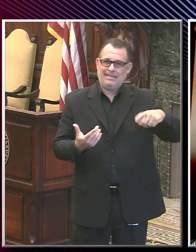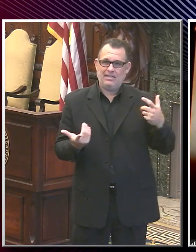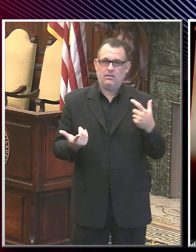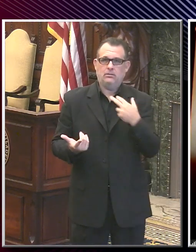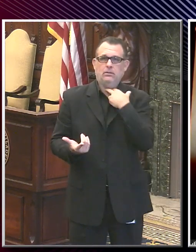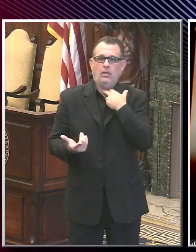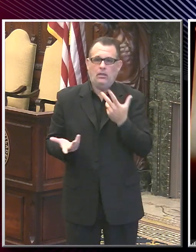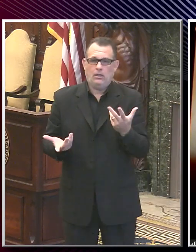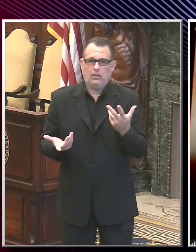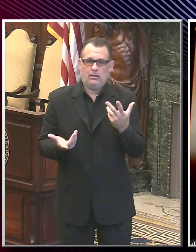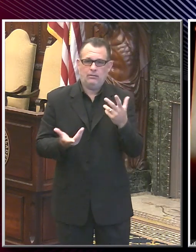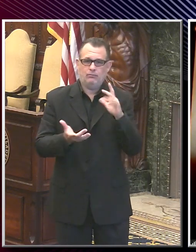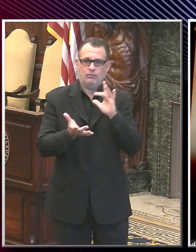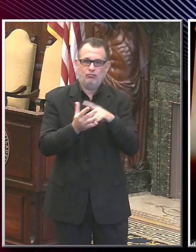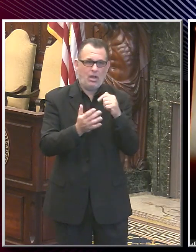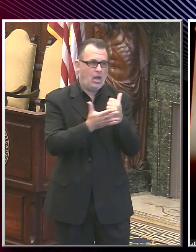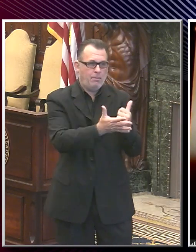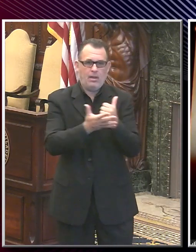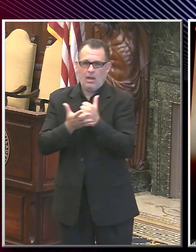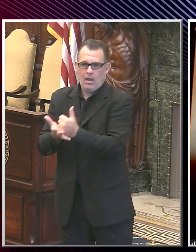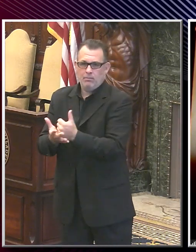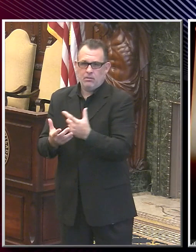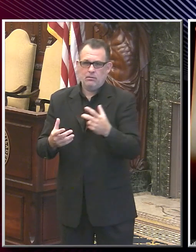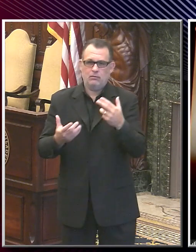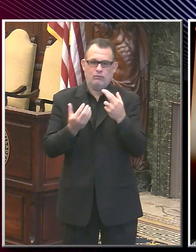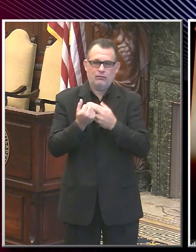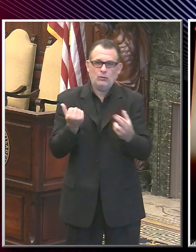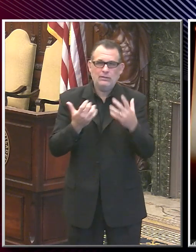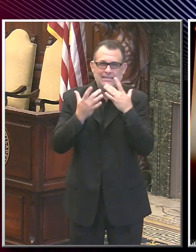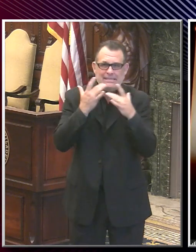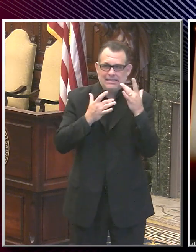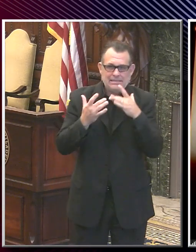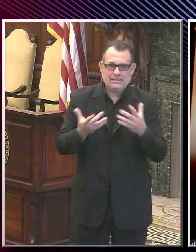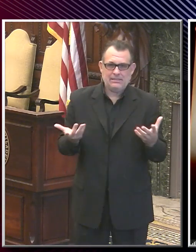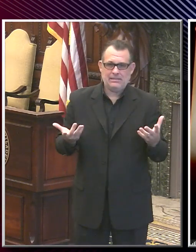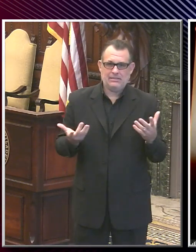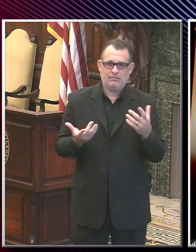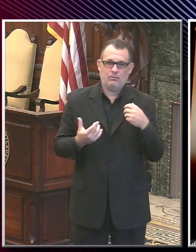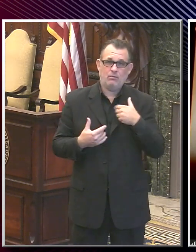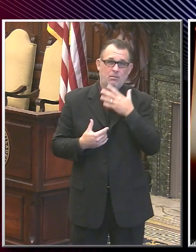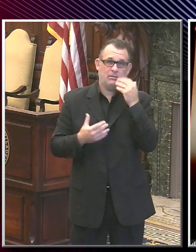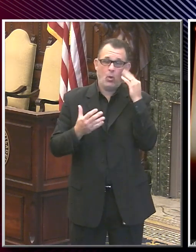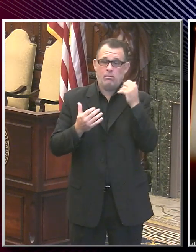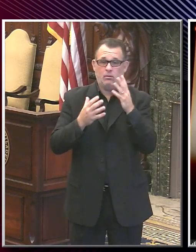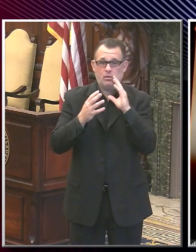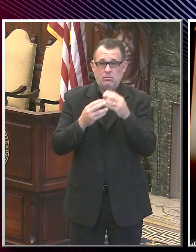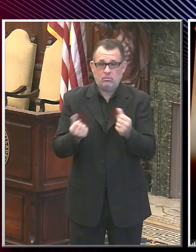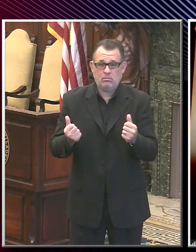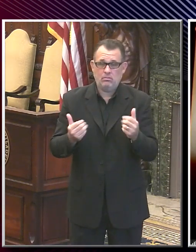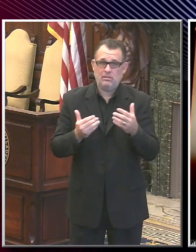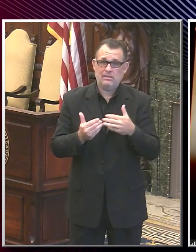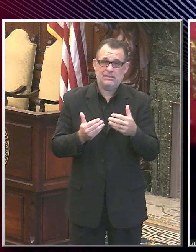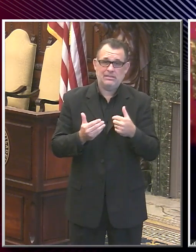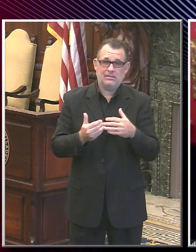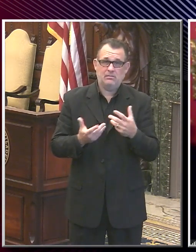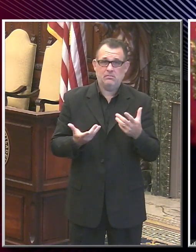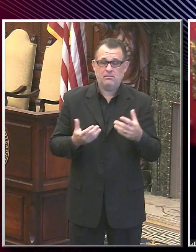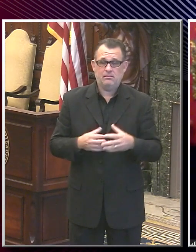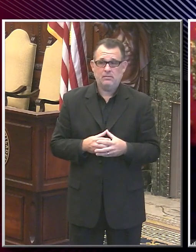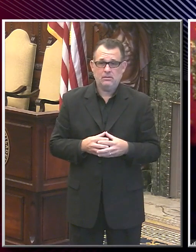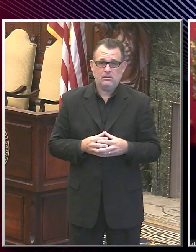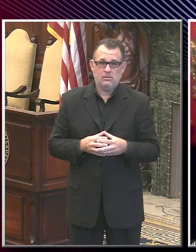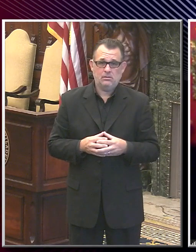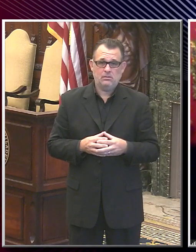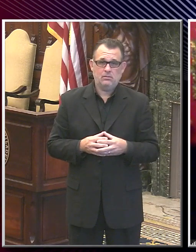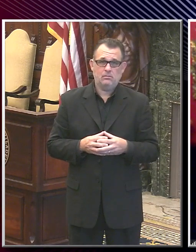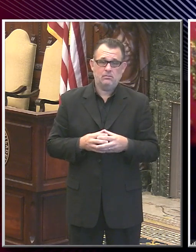all with very little resources. So we're doing our best, and hopefully we'll resolve it in an amicable way. Nosotros vamos a